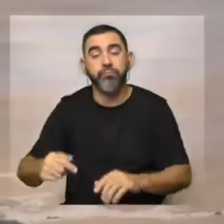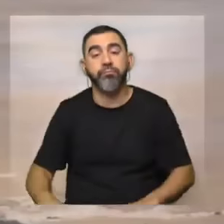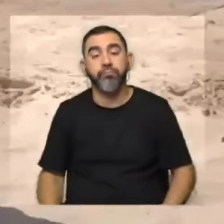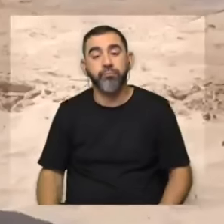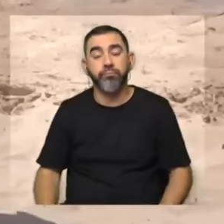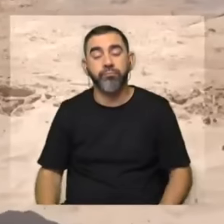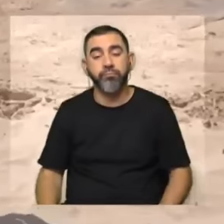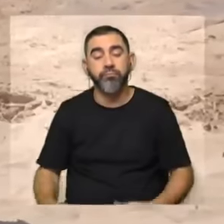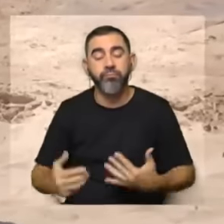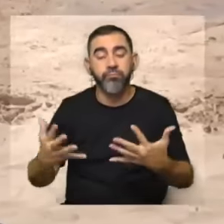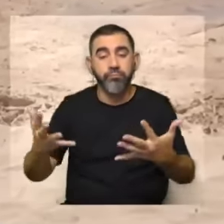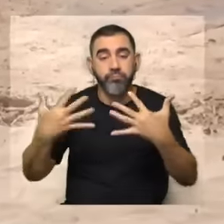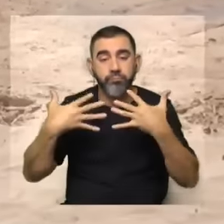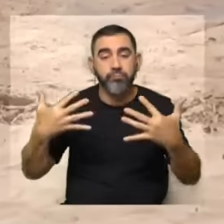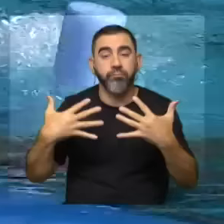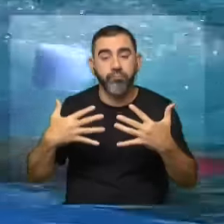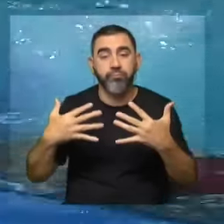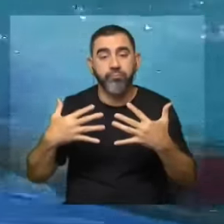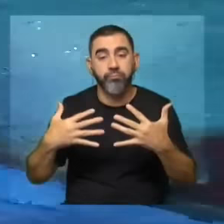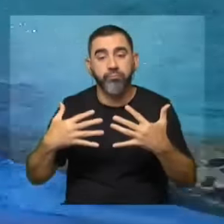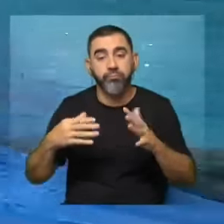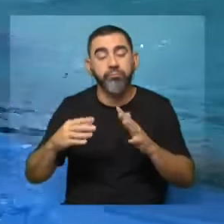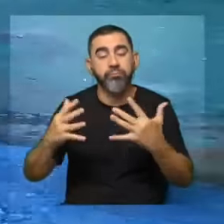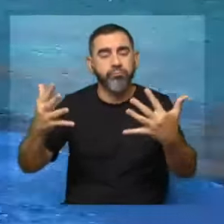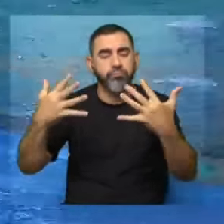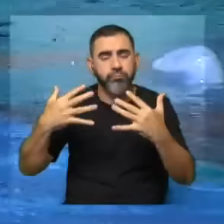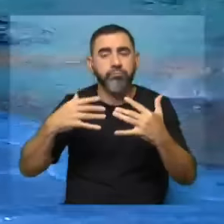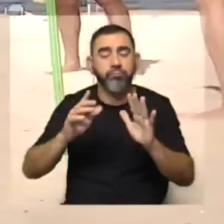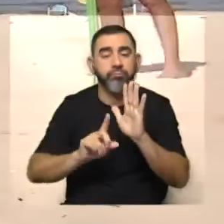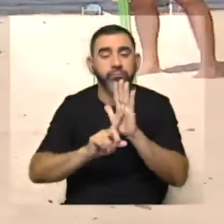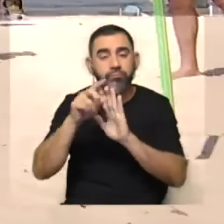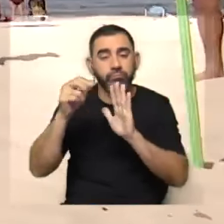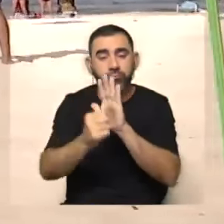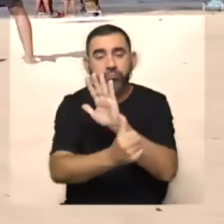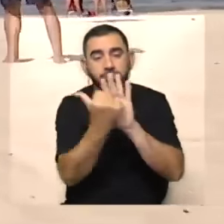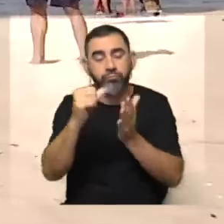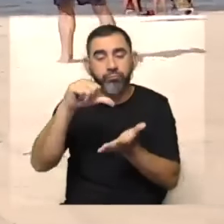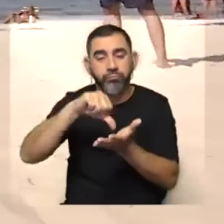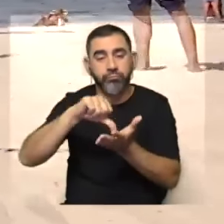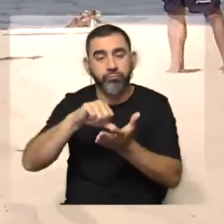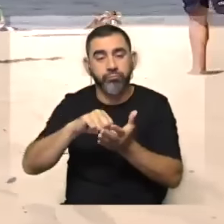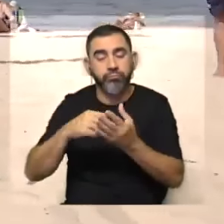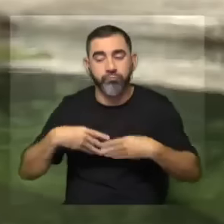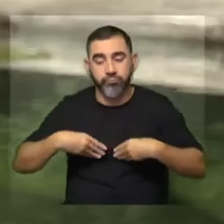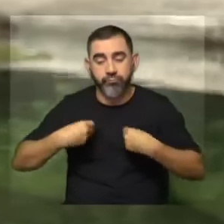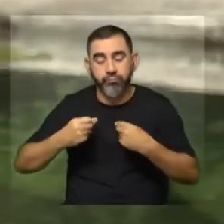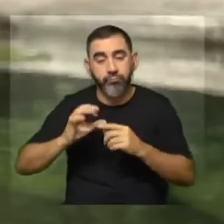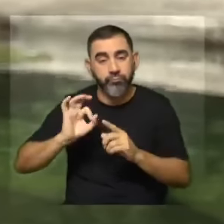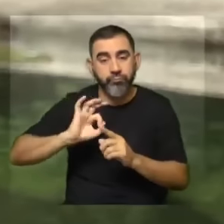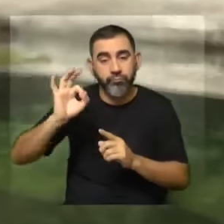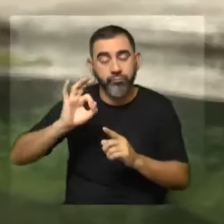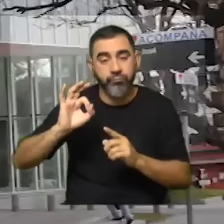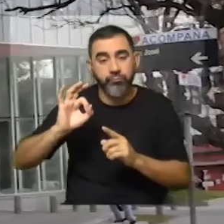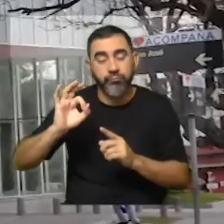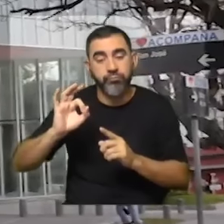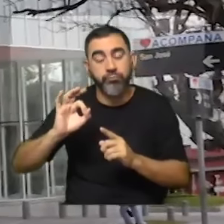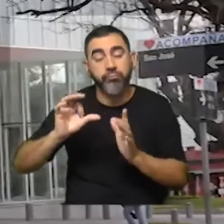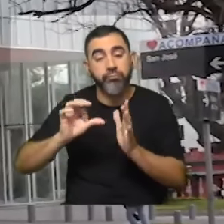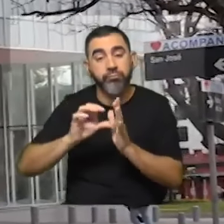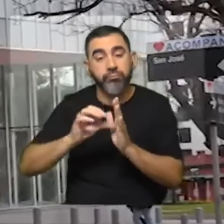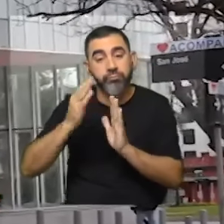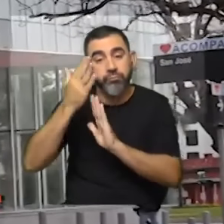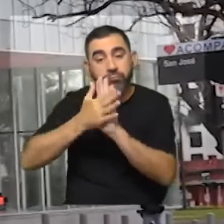estas temperaturas se manifestarán en medidas más altas en el Noroeste del país ante altas sensaciones térmicas y temperaturas El Sistema